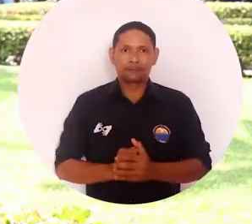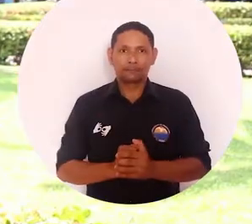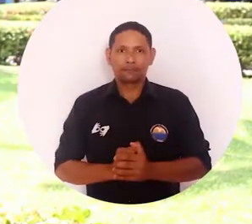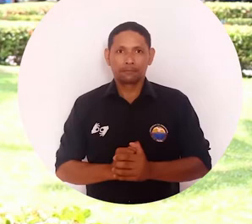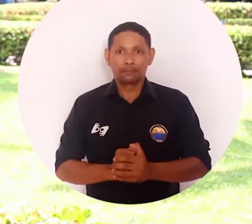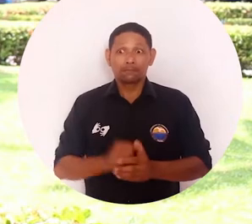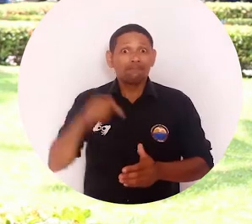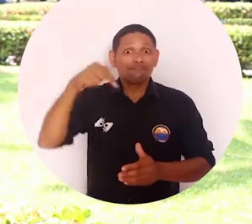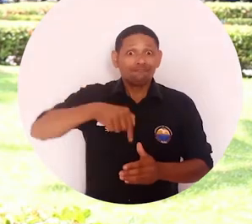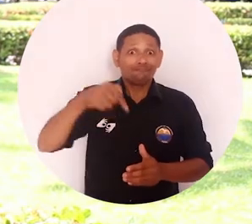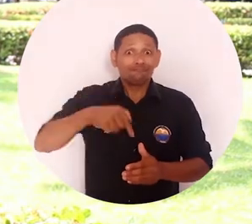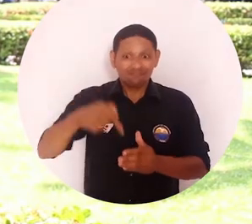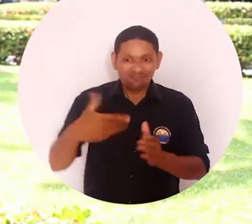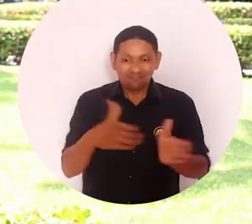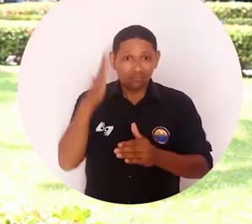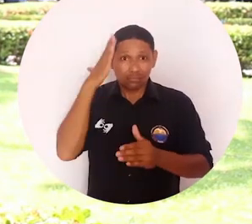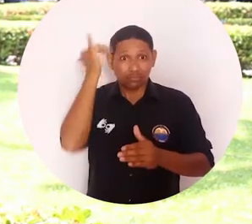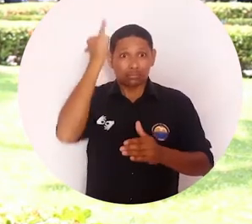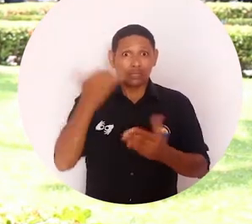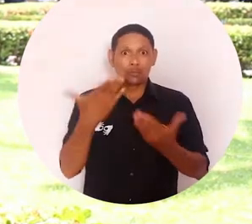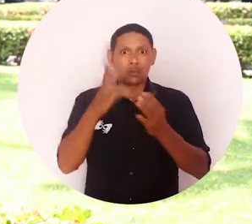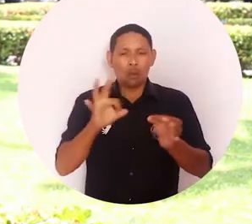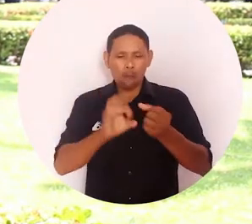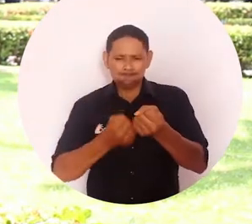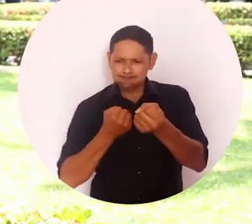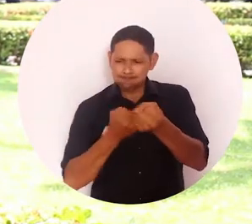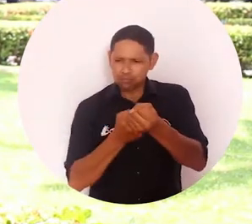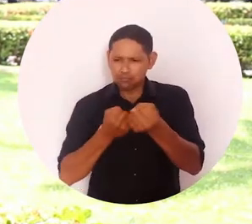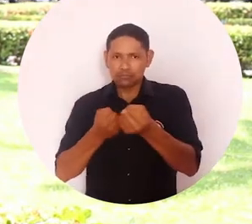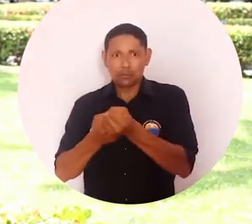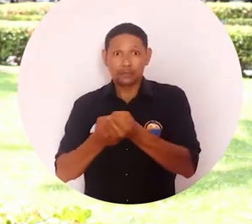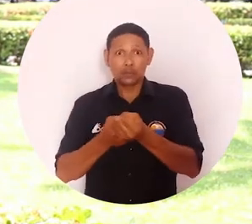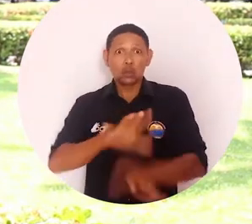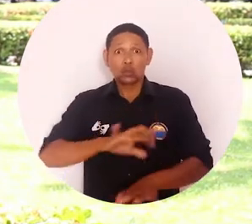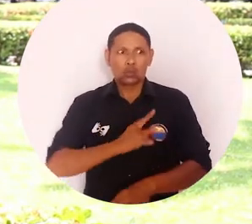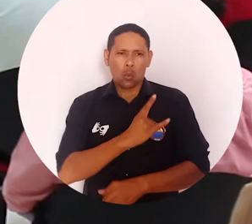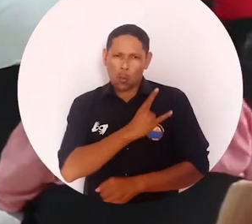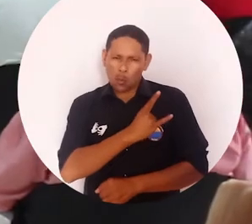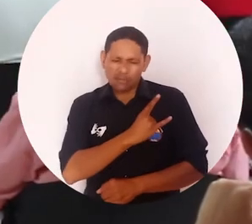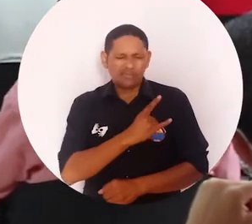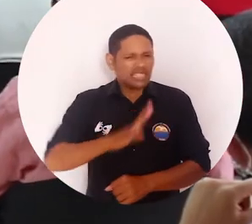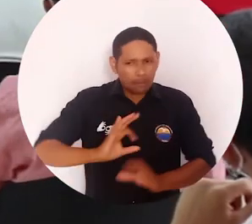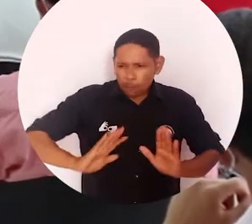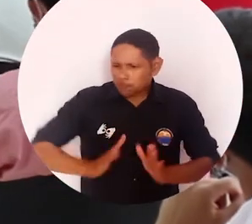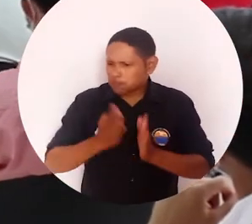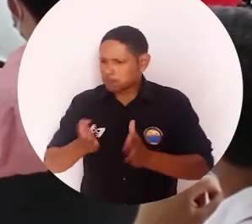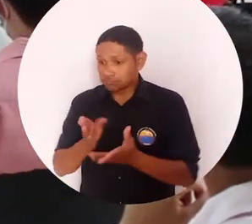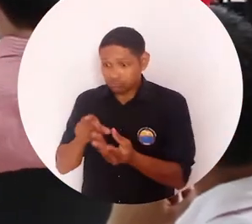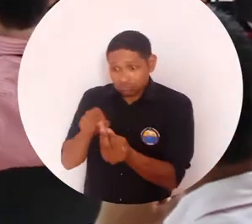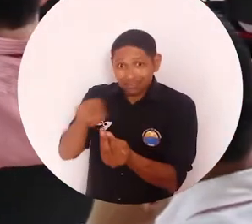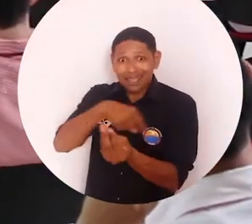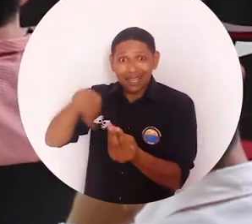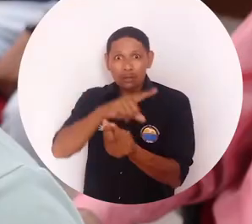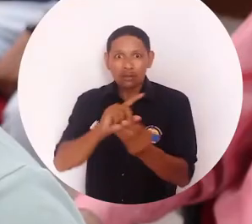Este evento académico refuerza la propuesta que tiene la universidad de mejorar a los entrenadores